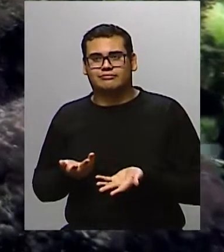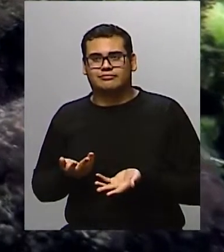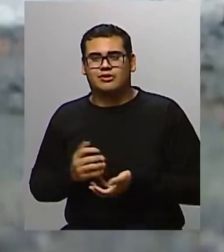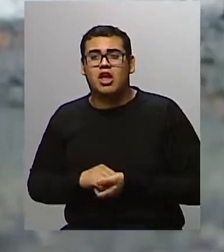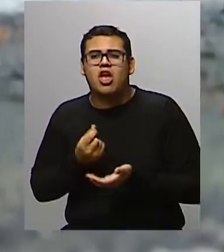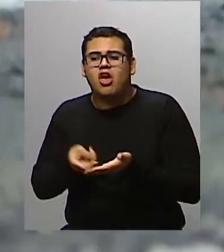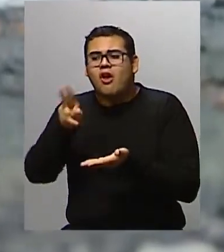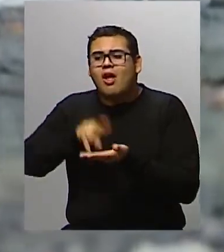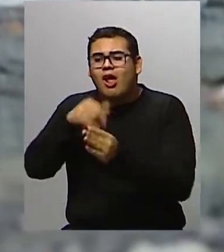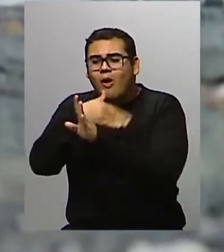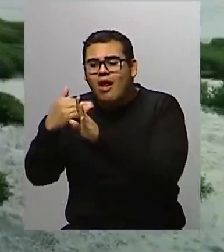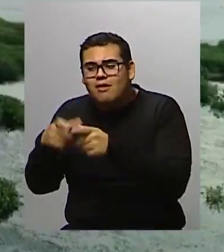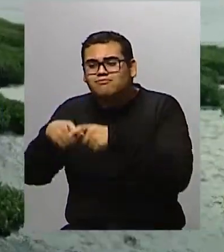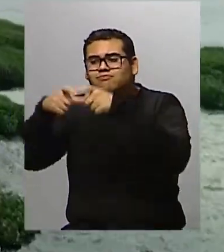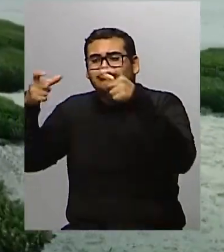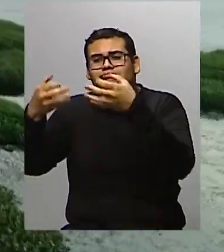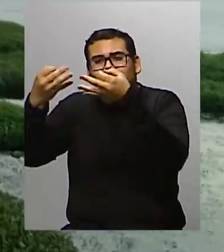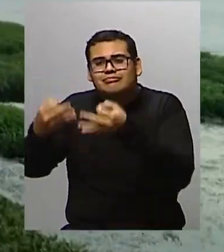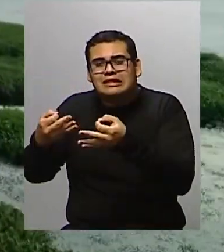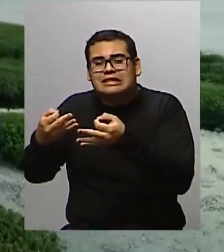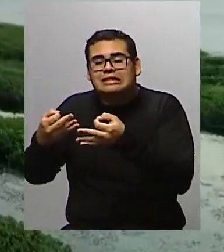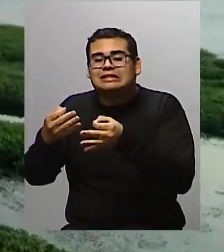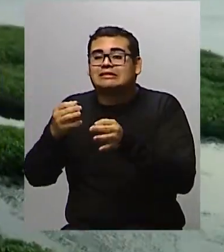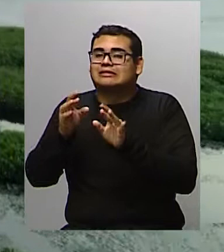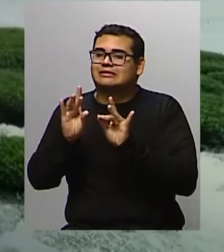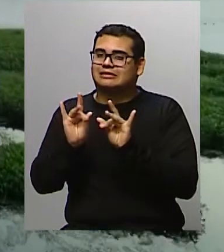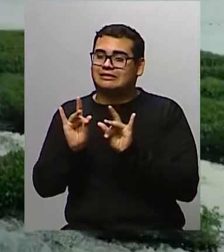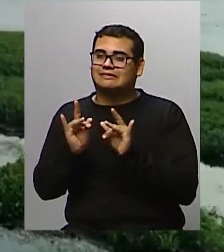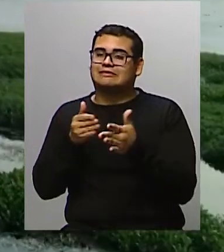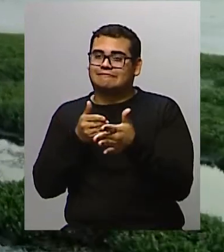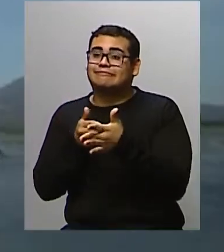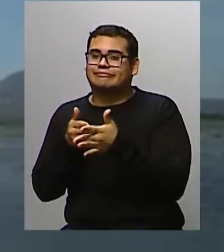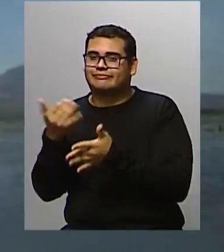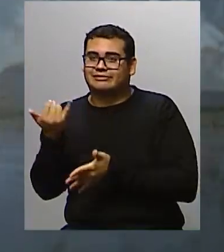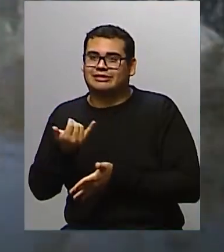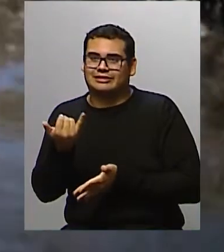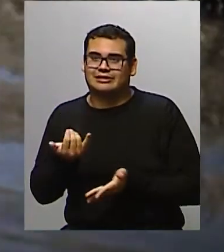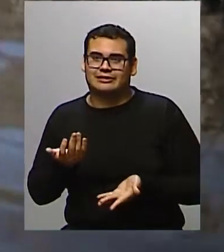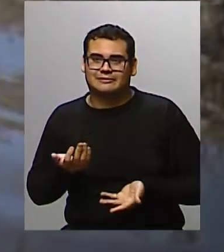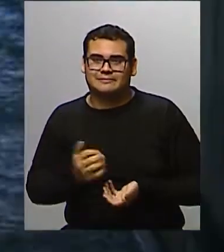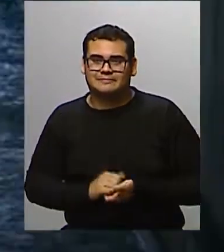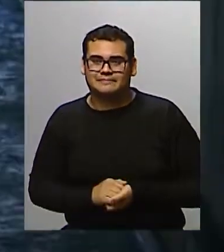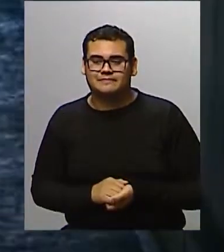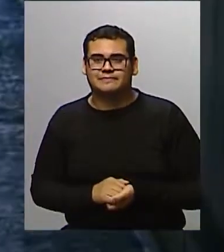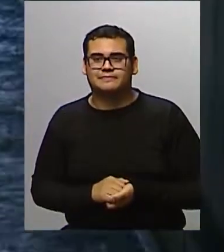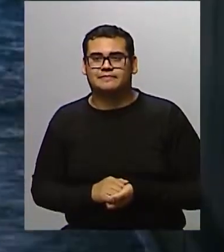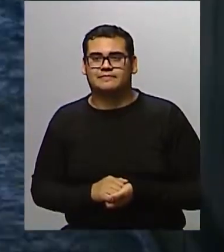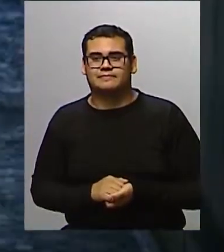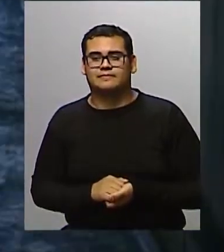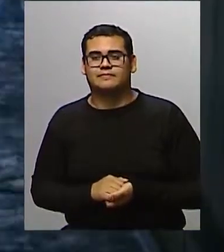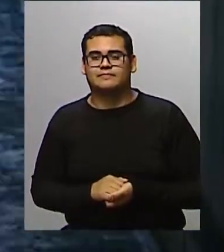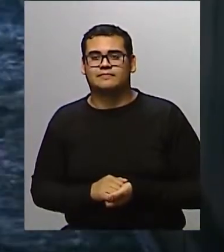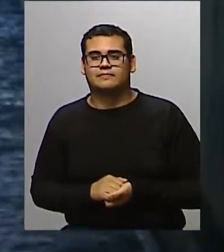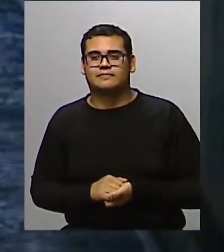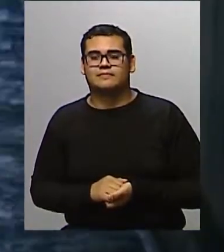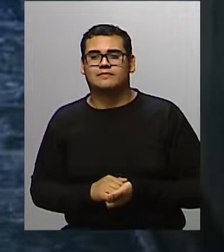a que esto sea un humedal, y bueno, ahí hay resistencia. Ese sería un poco el sentido en general, ¿no? Claro. Ever,